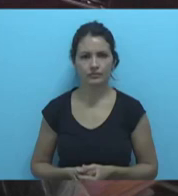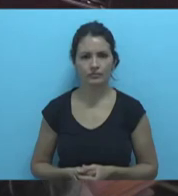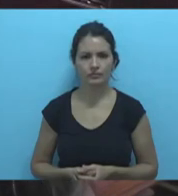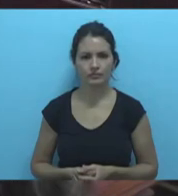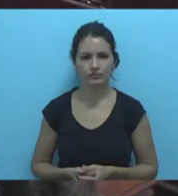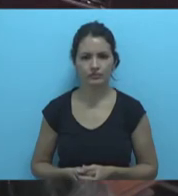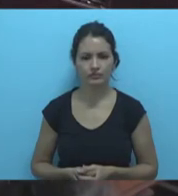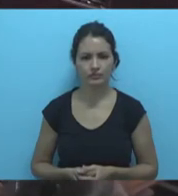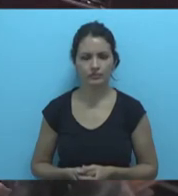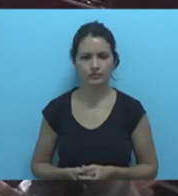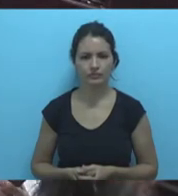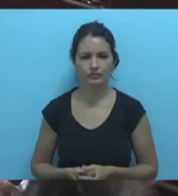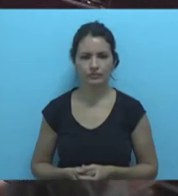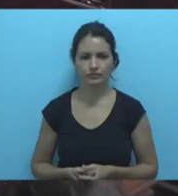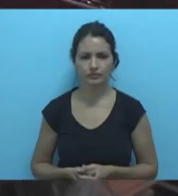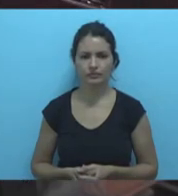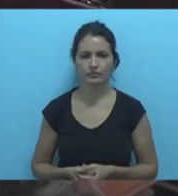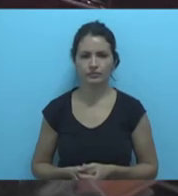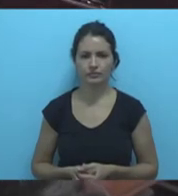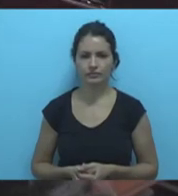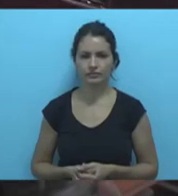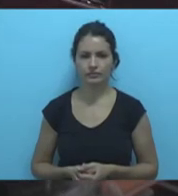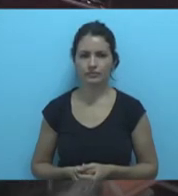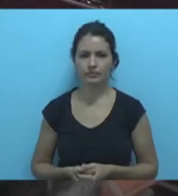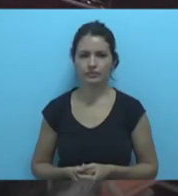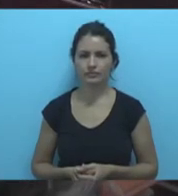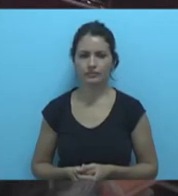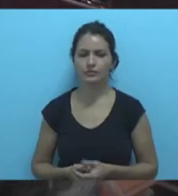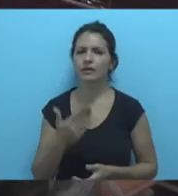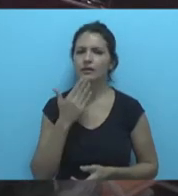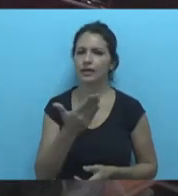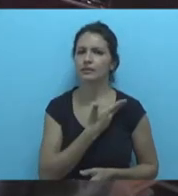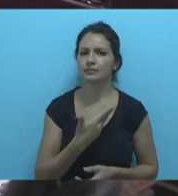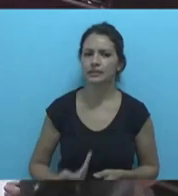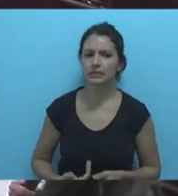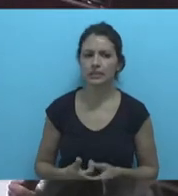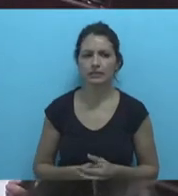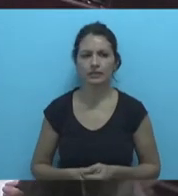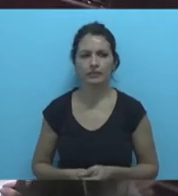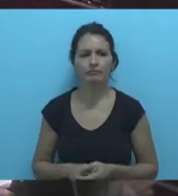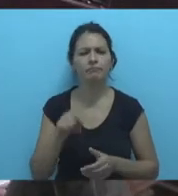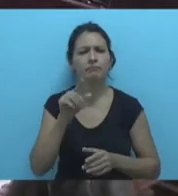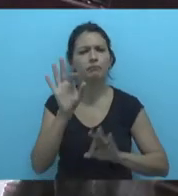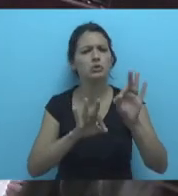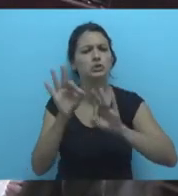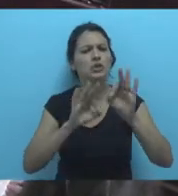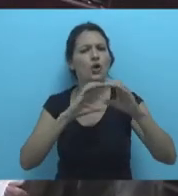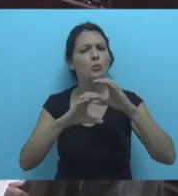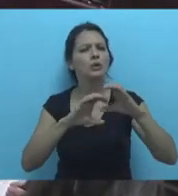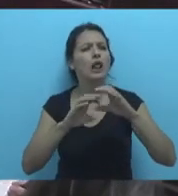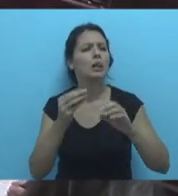Hola, hola. Muchas gracias, señor presidente. Bueno, en realidad este proyecto de comunicación como herramienta